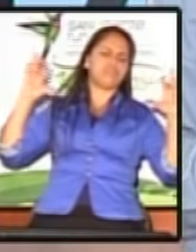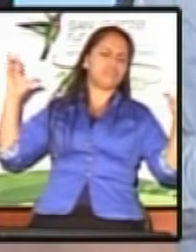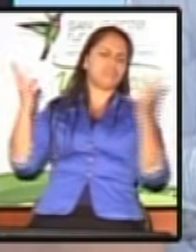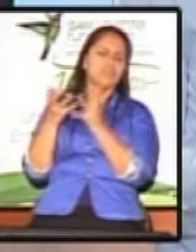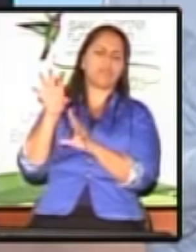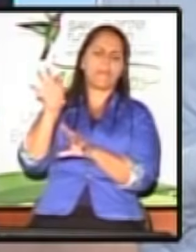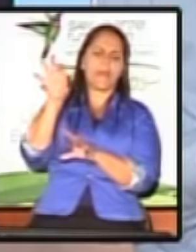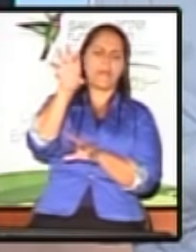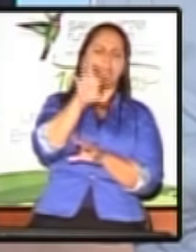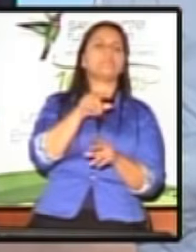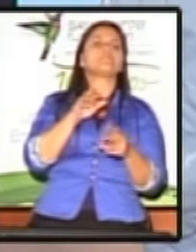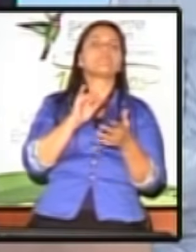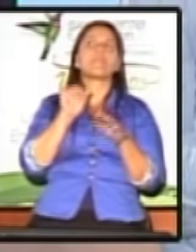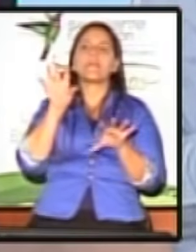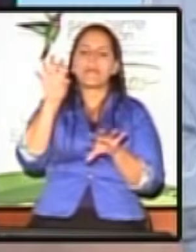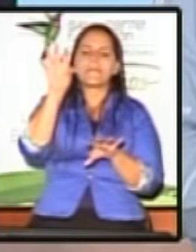mundo cayó en la